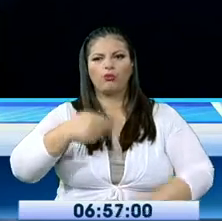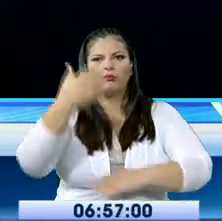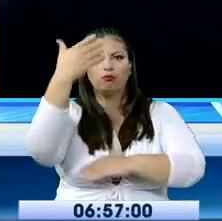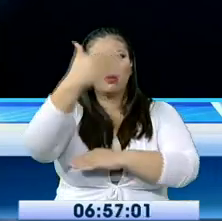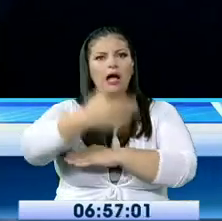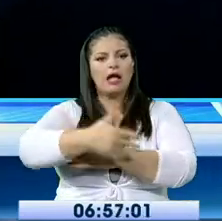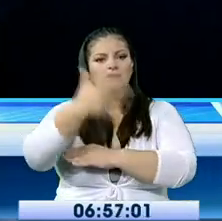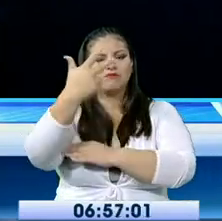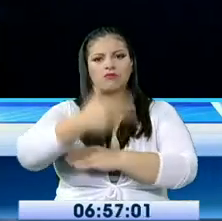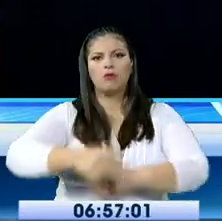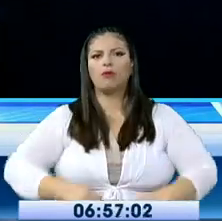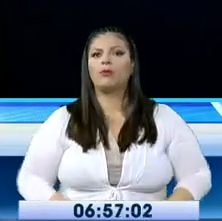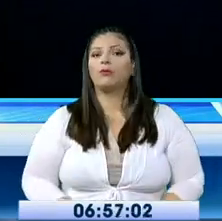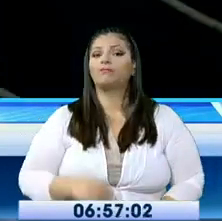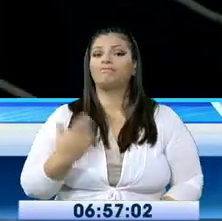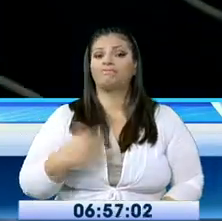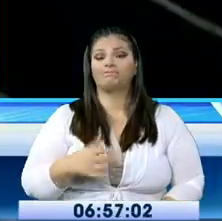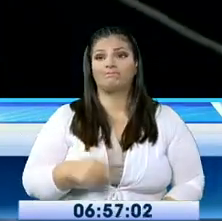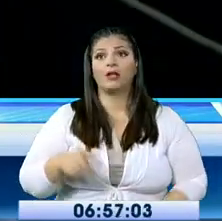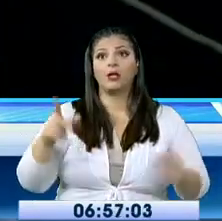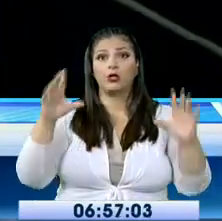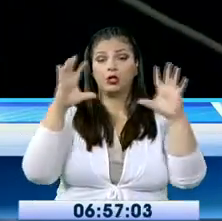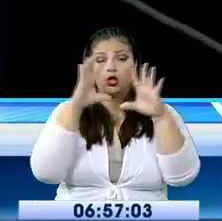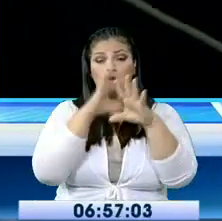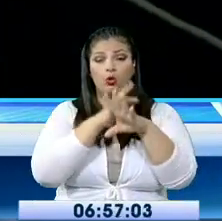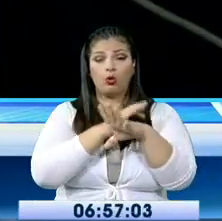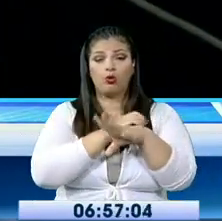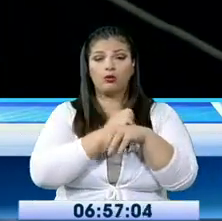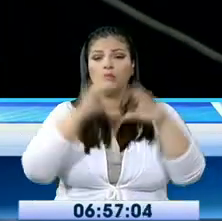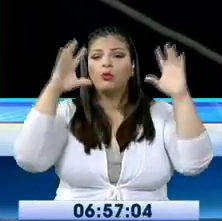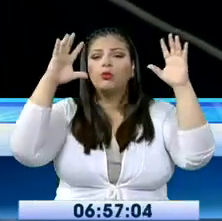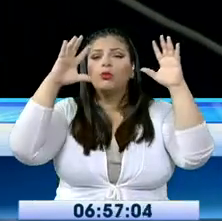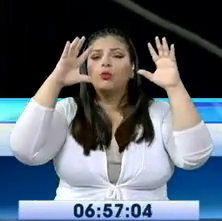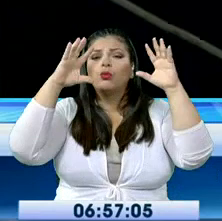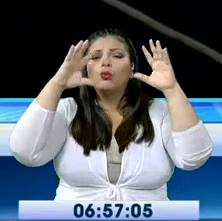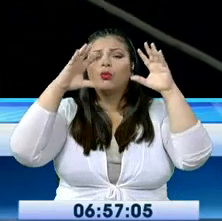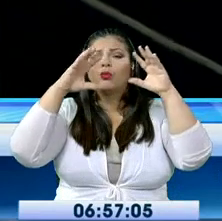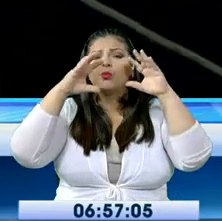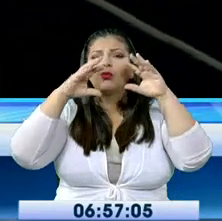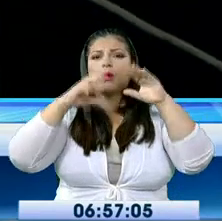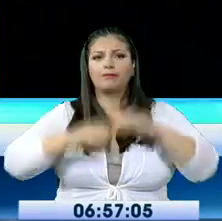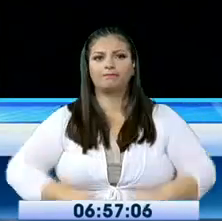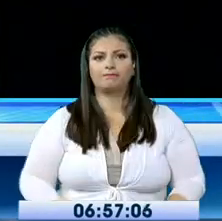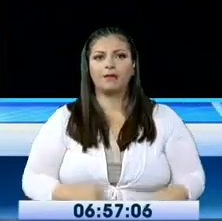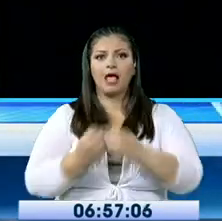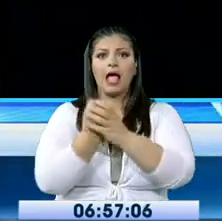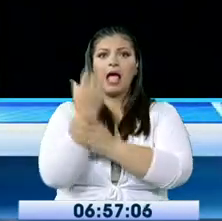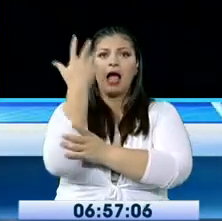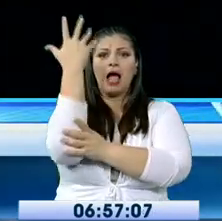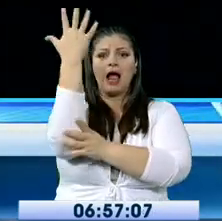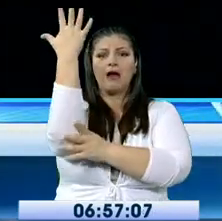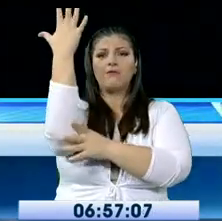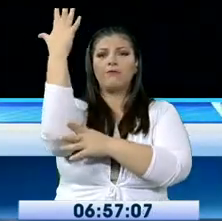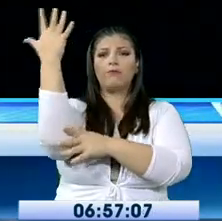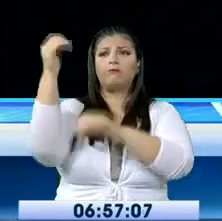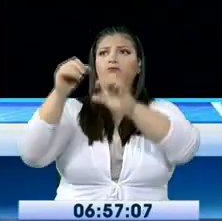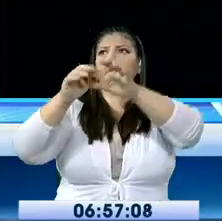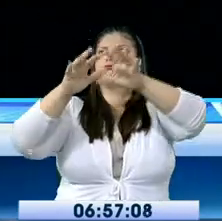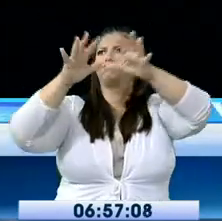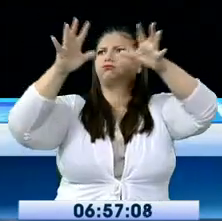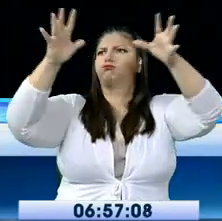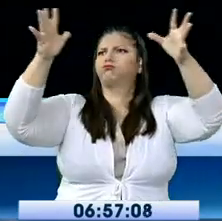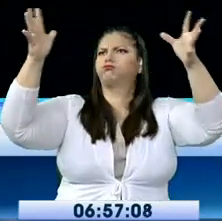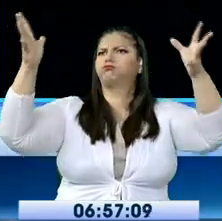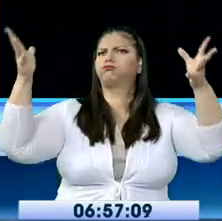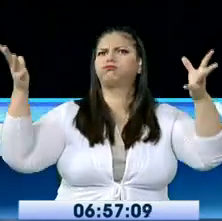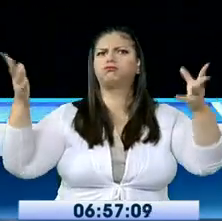habido muchos accidentes justamente por la oscuridad que reina en el sector. Así es. Hay gente que se pasa corriendo y usted alcanza a ver nomás el bulto a